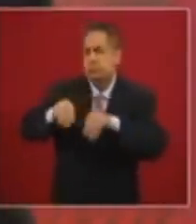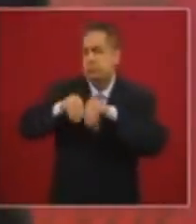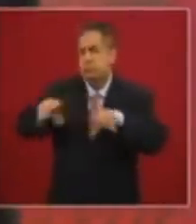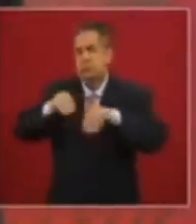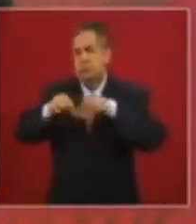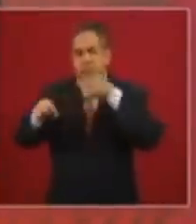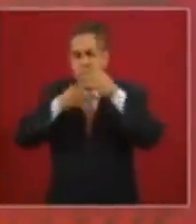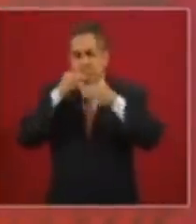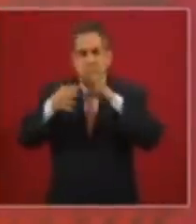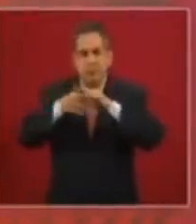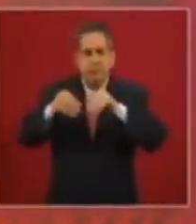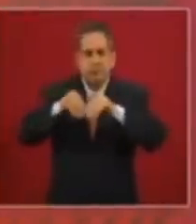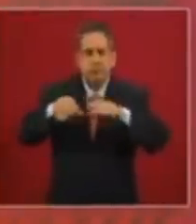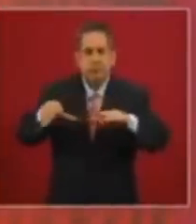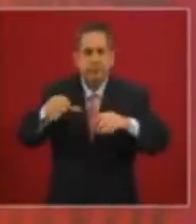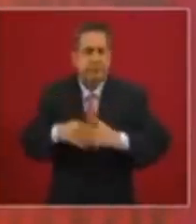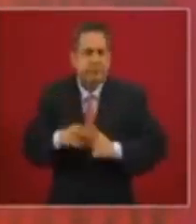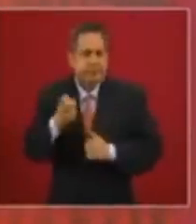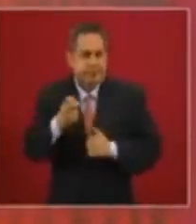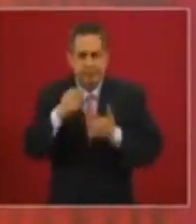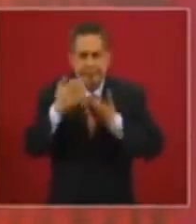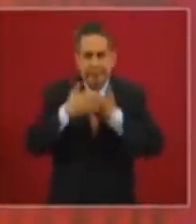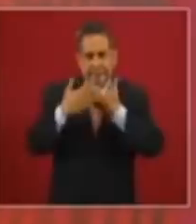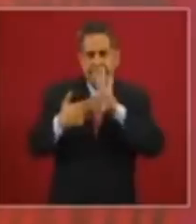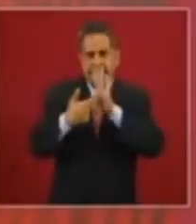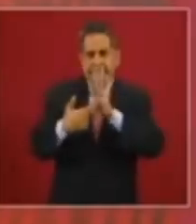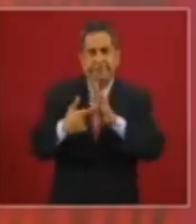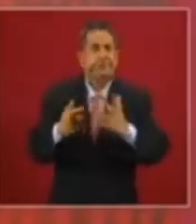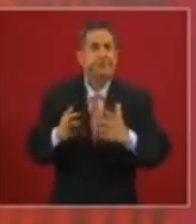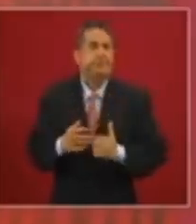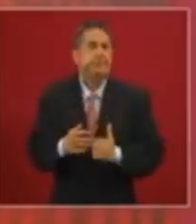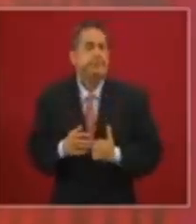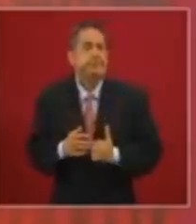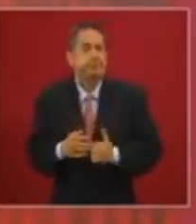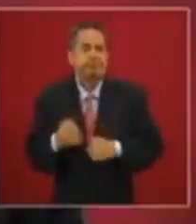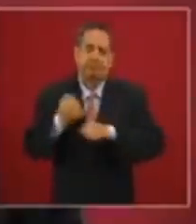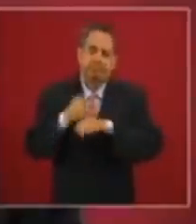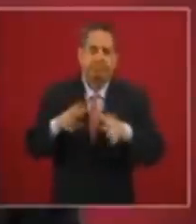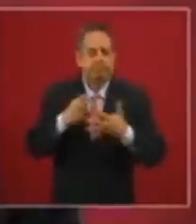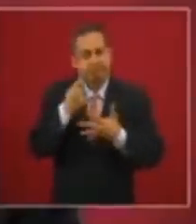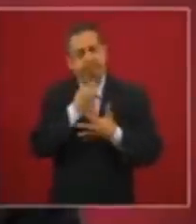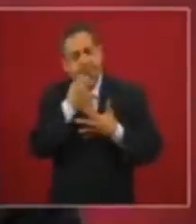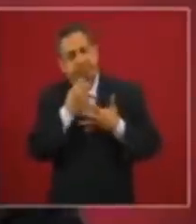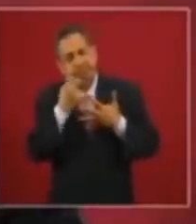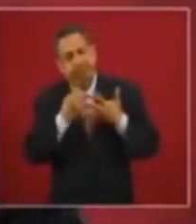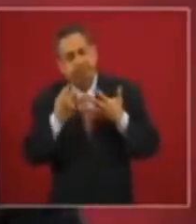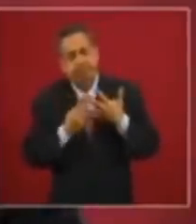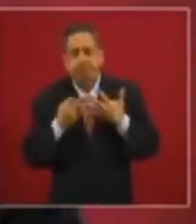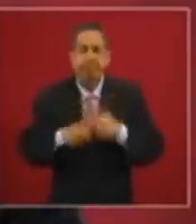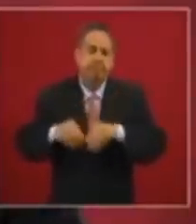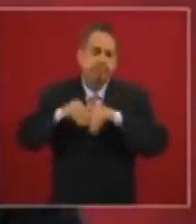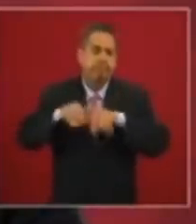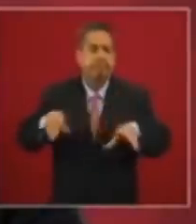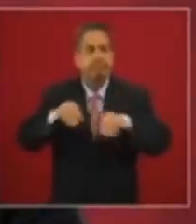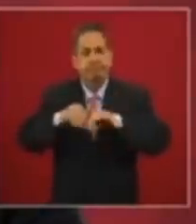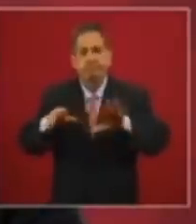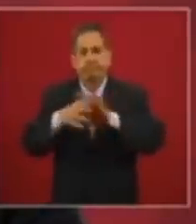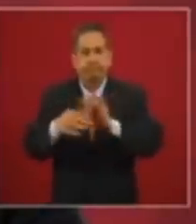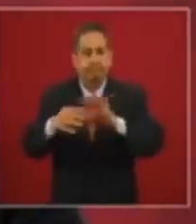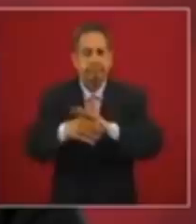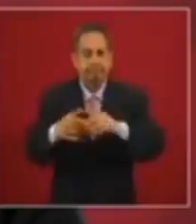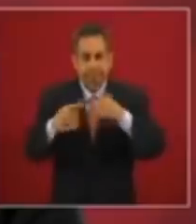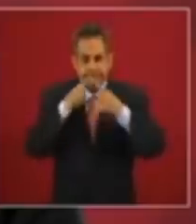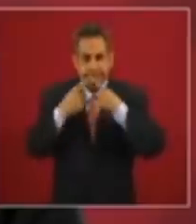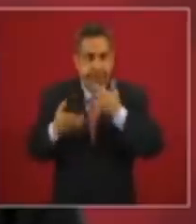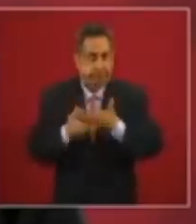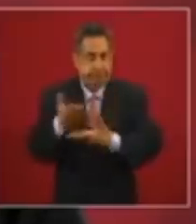Vamos a presentar un informe. Estamos nada más